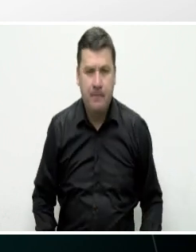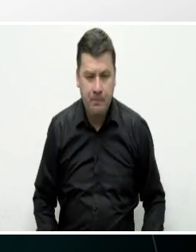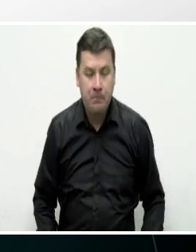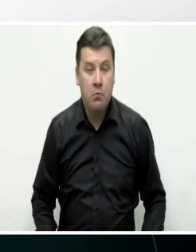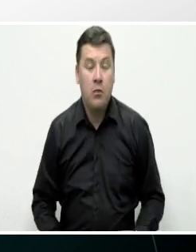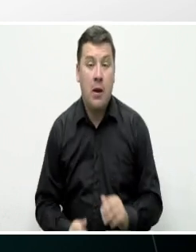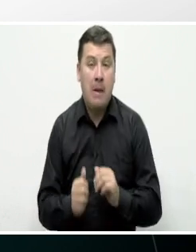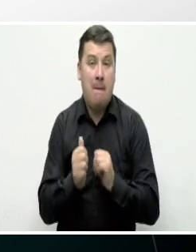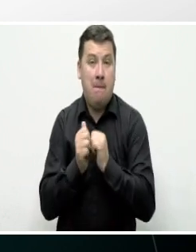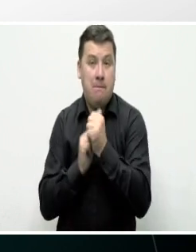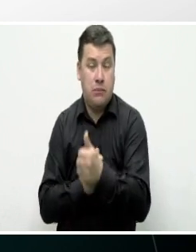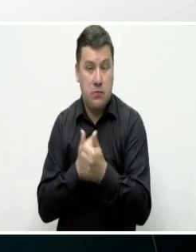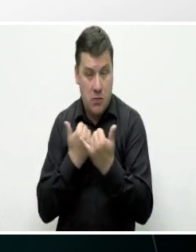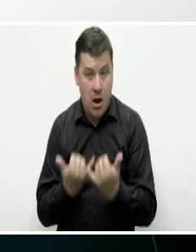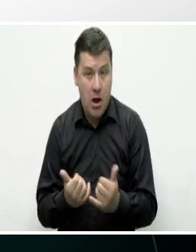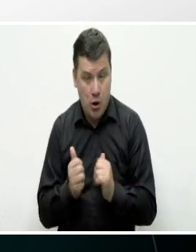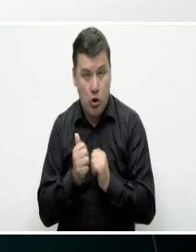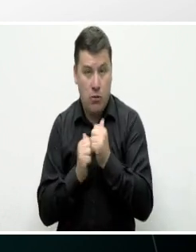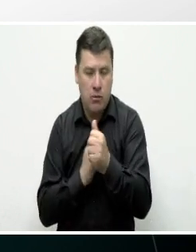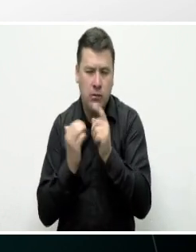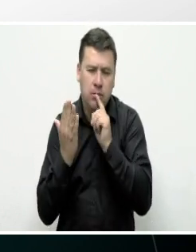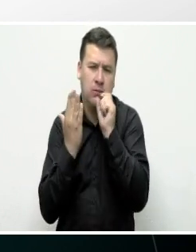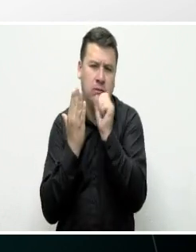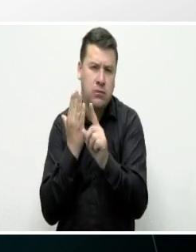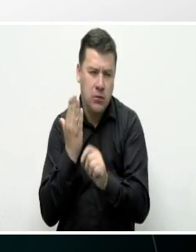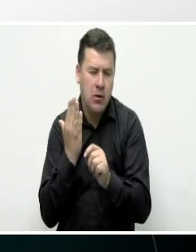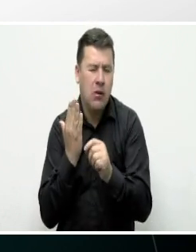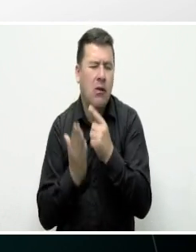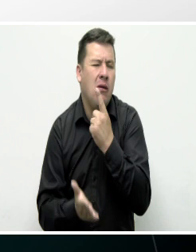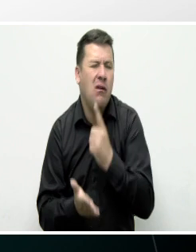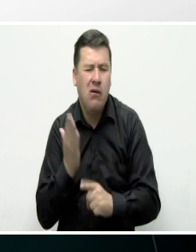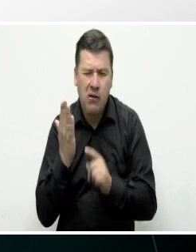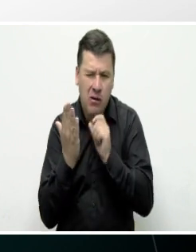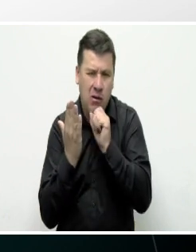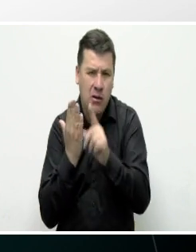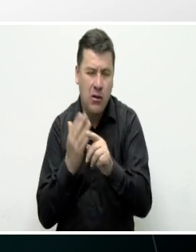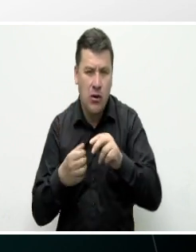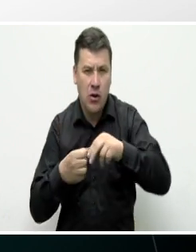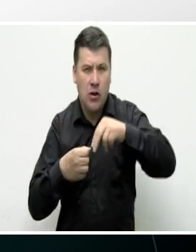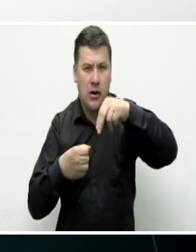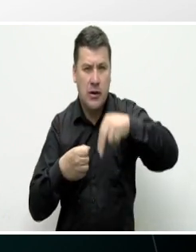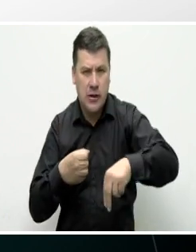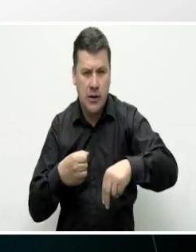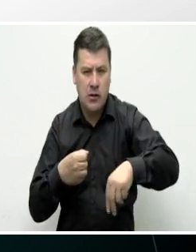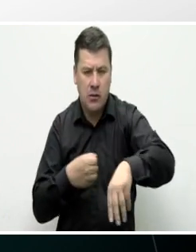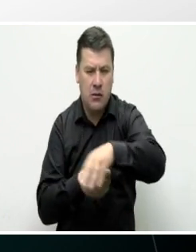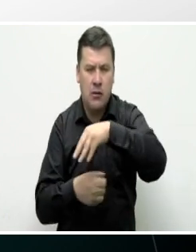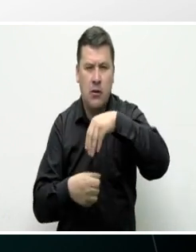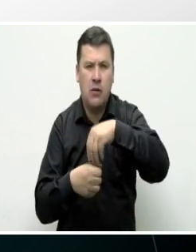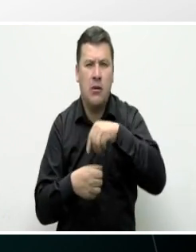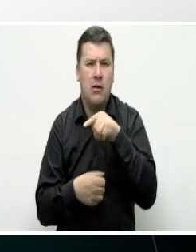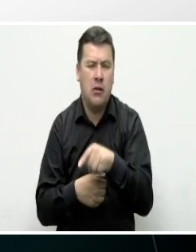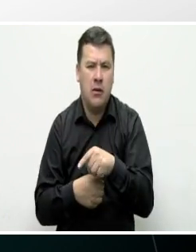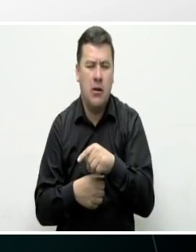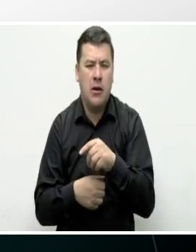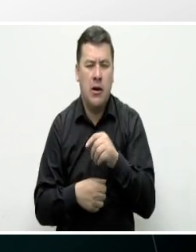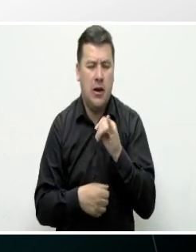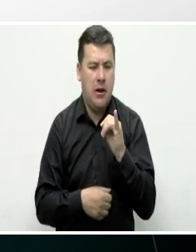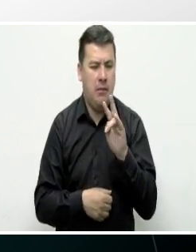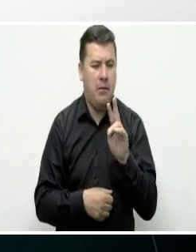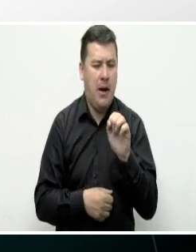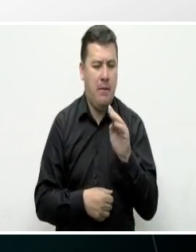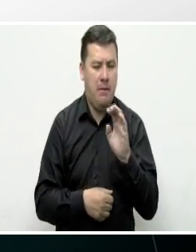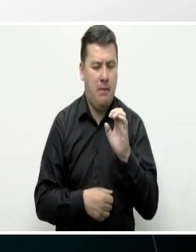luego pasemos a la encuesta que tiene que ver con los ciudadanos, llevada a cabo por Invamer